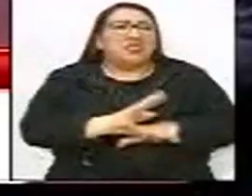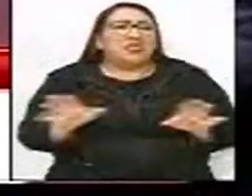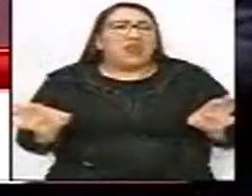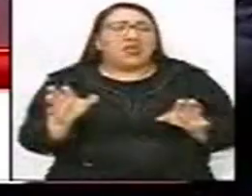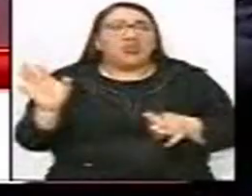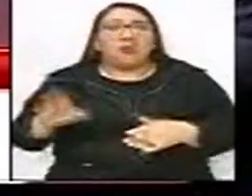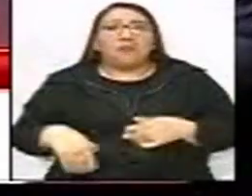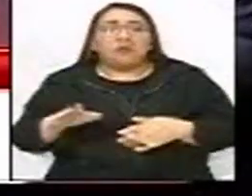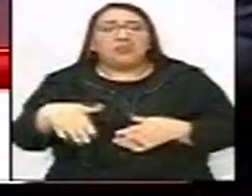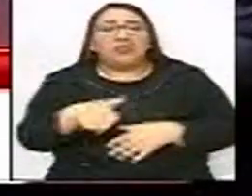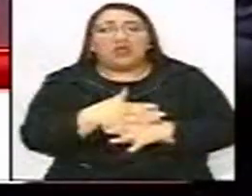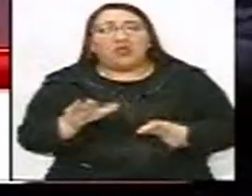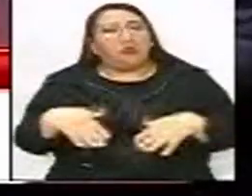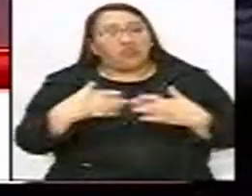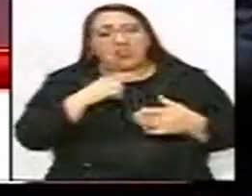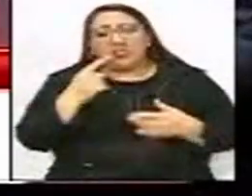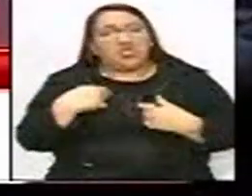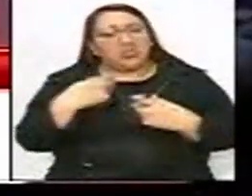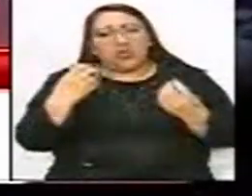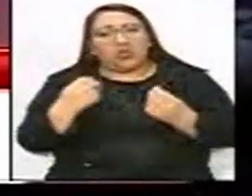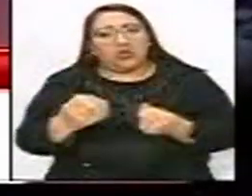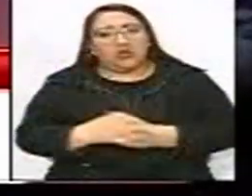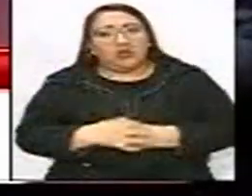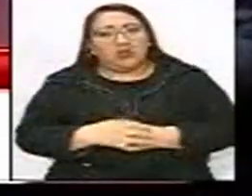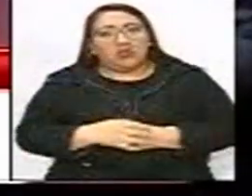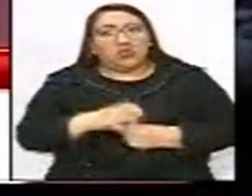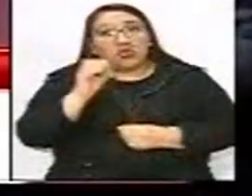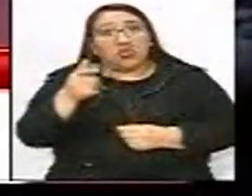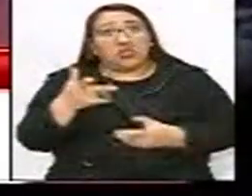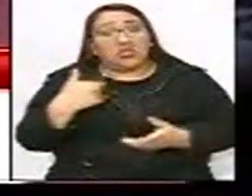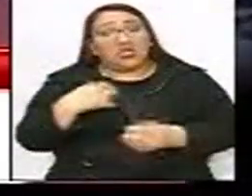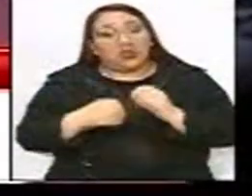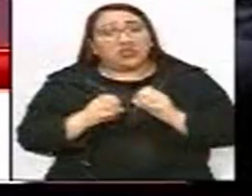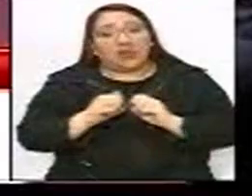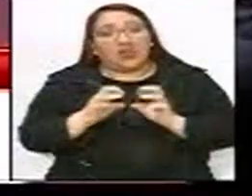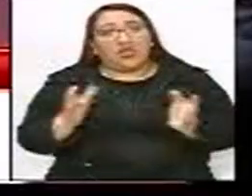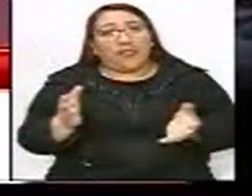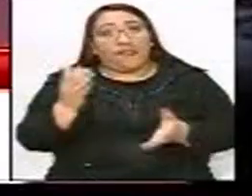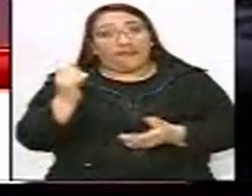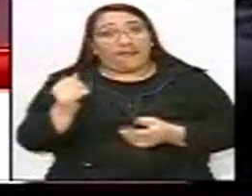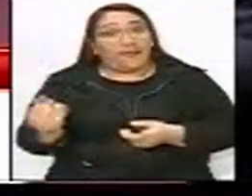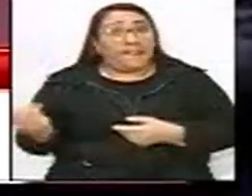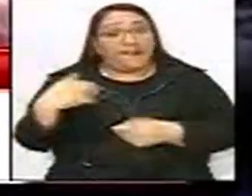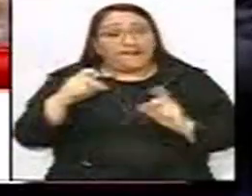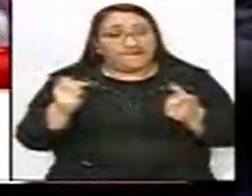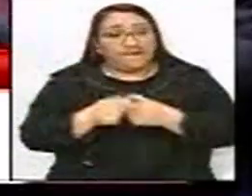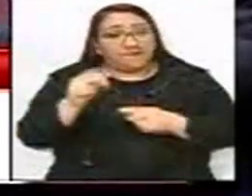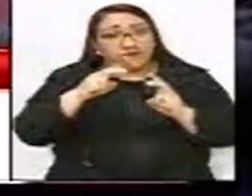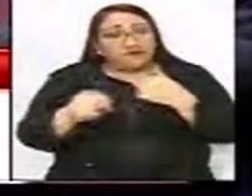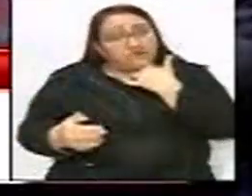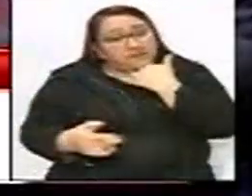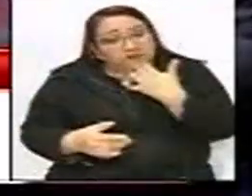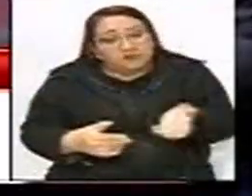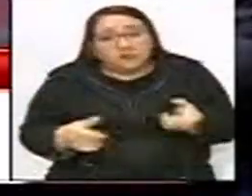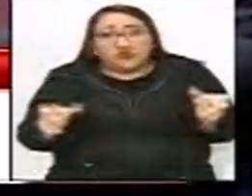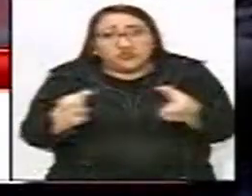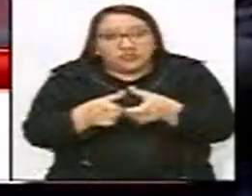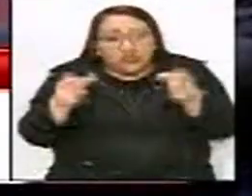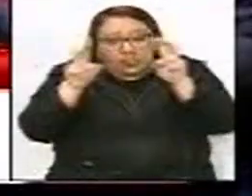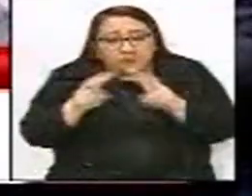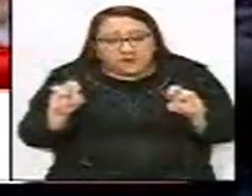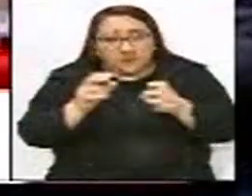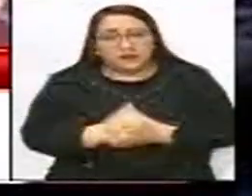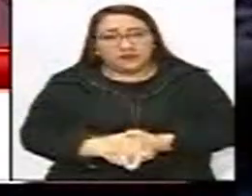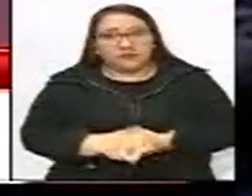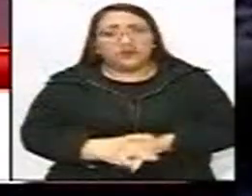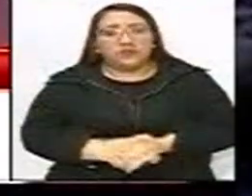puede ser. Eso no puede ser, es indignante, y yo creo que esta cosa debemos aclarar, y si hay que crear una comisión investigadora para este tema, colegas, hay que